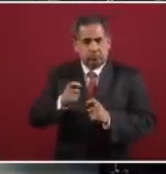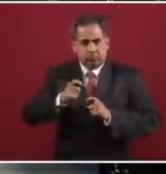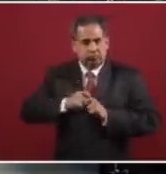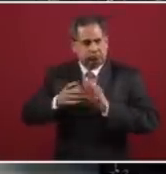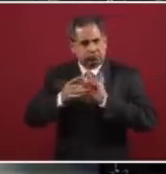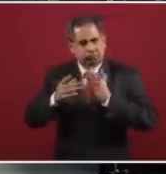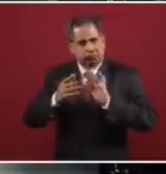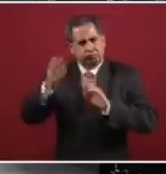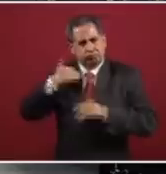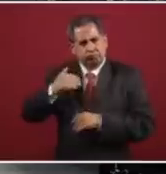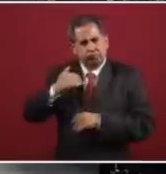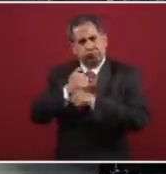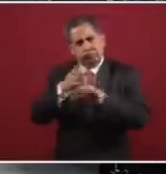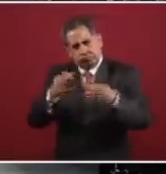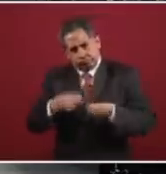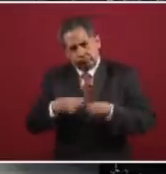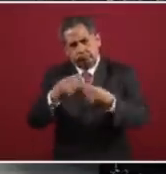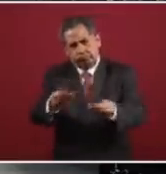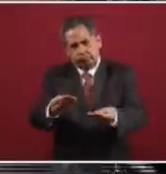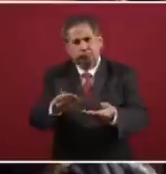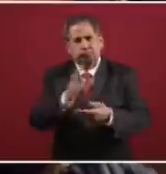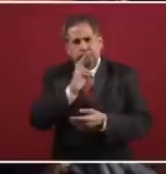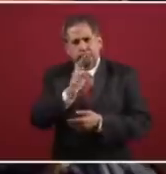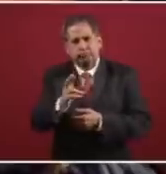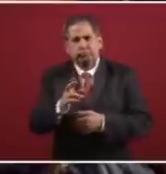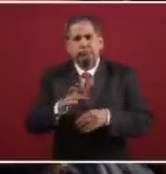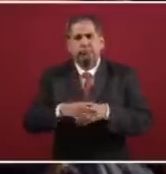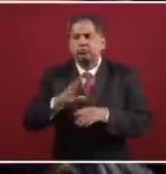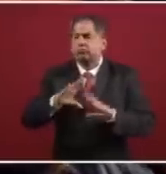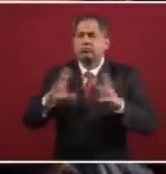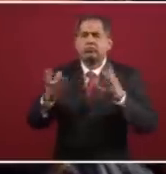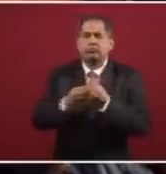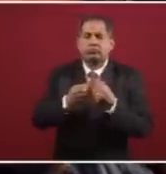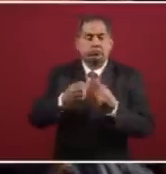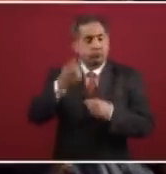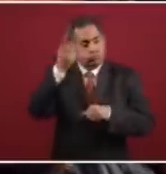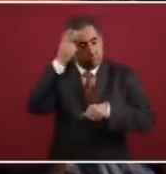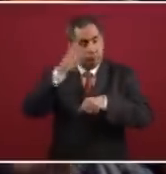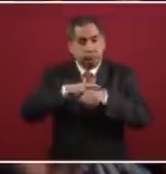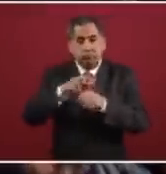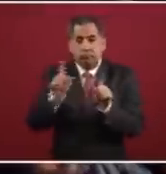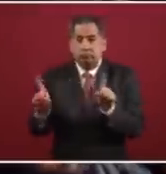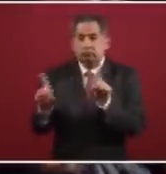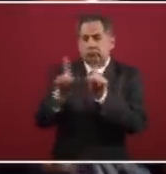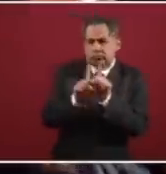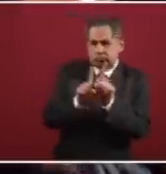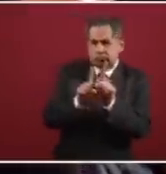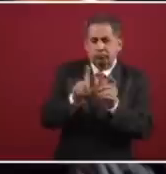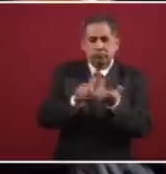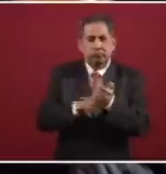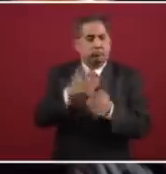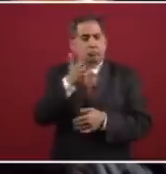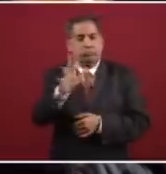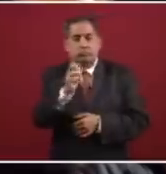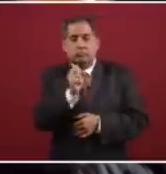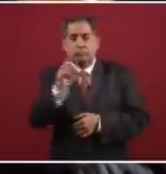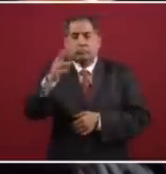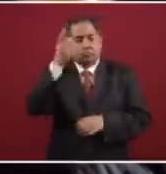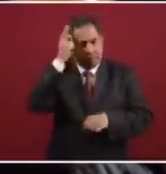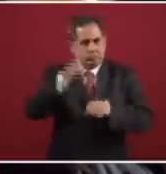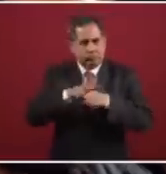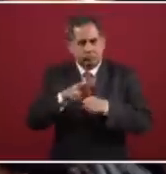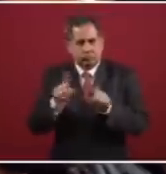palabra, yo le informé o le reporté que había en concurso direcciones generales adjuntas, y le comenté que había 10 direcciones generales